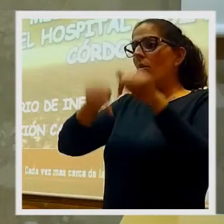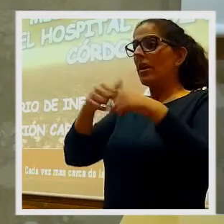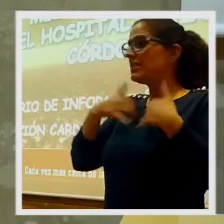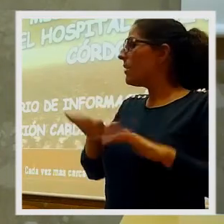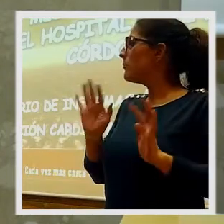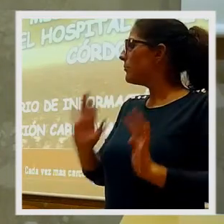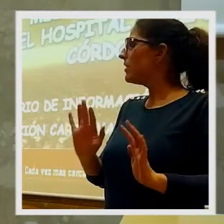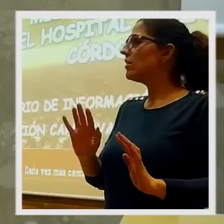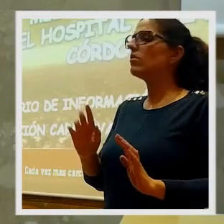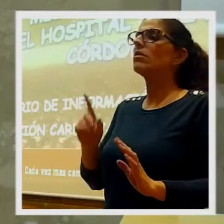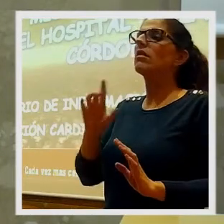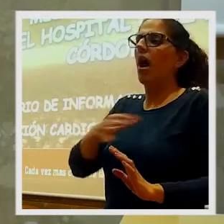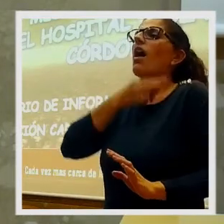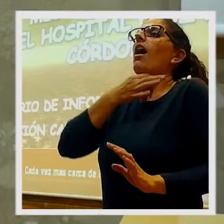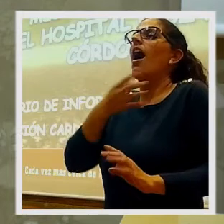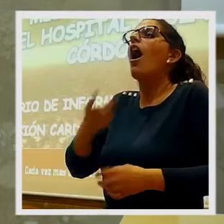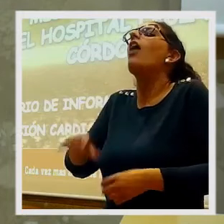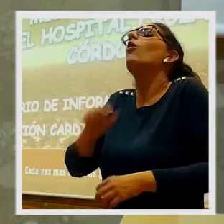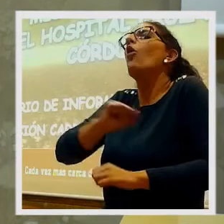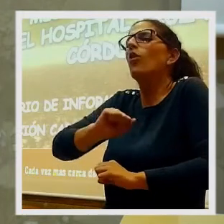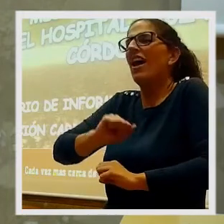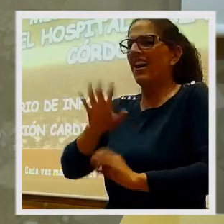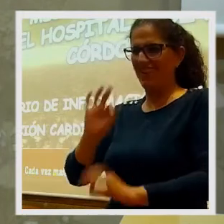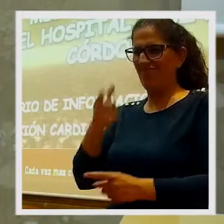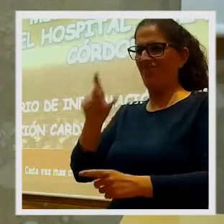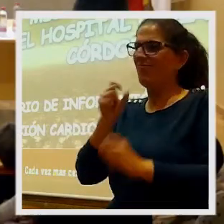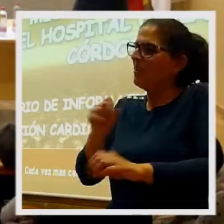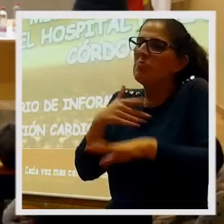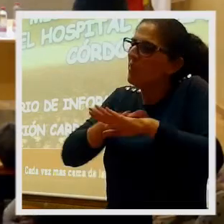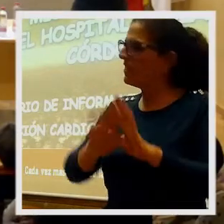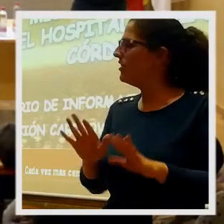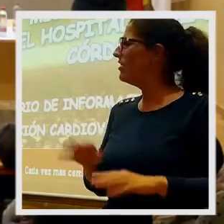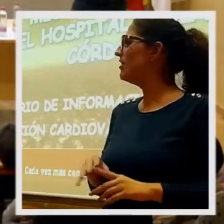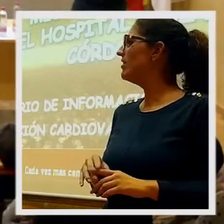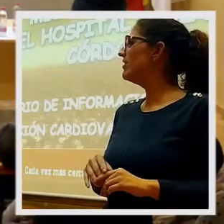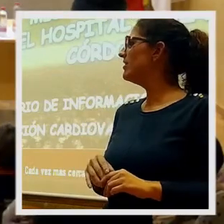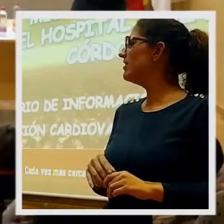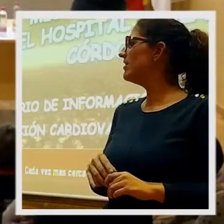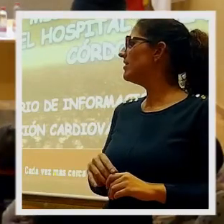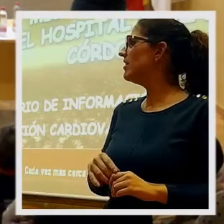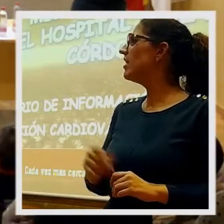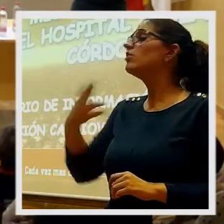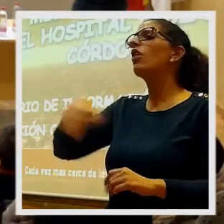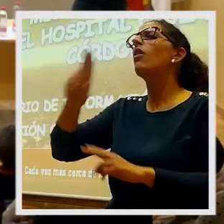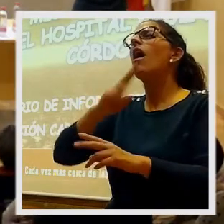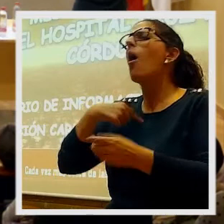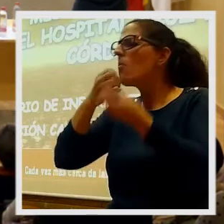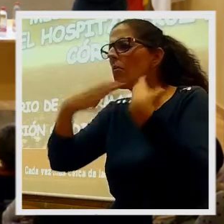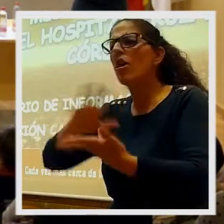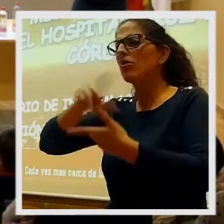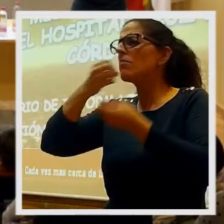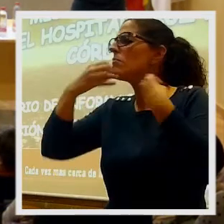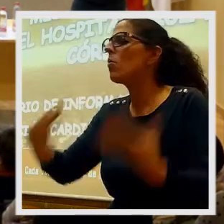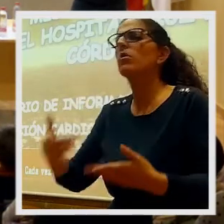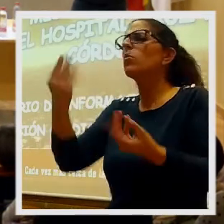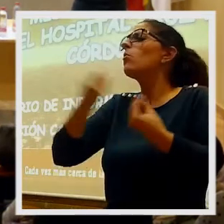por la expresión, pero acojona. Y al que te rodea, más todavía. Te dan una respuesta que es muy buena noticia.